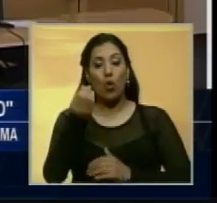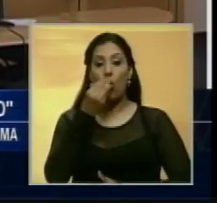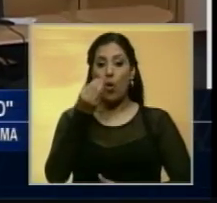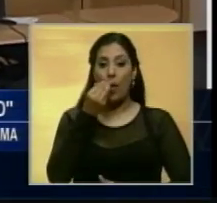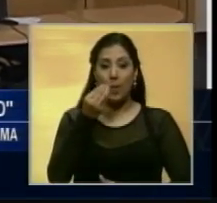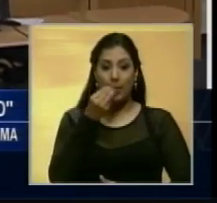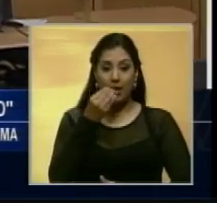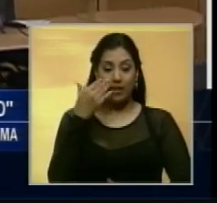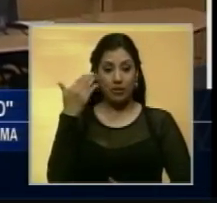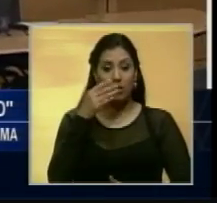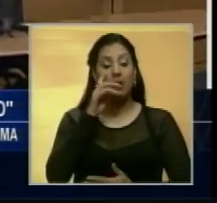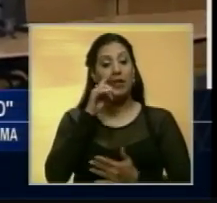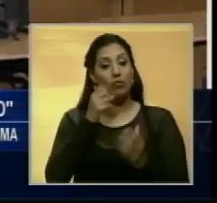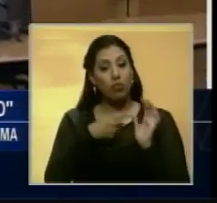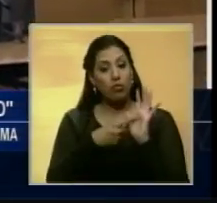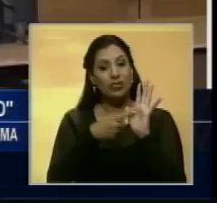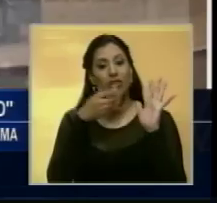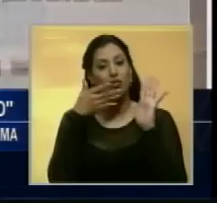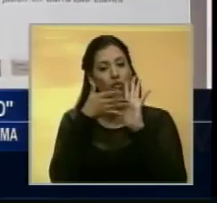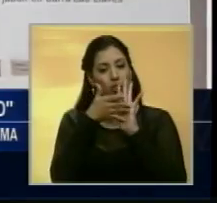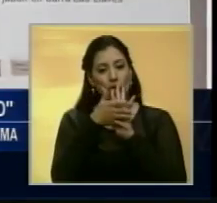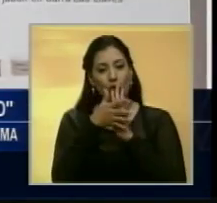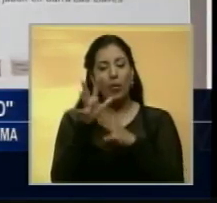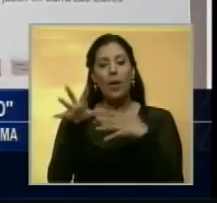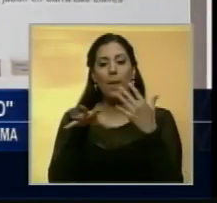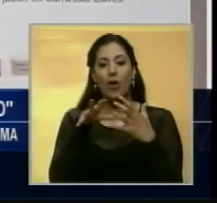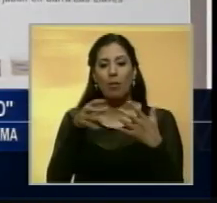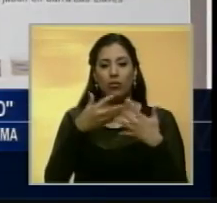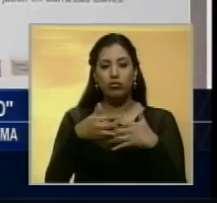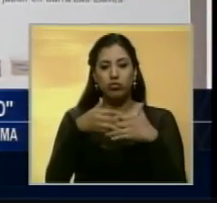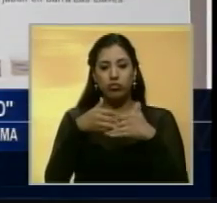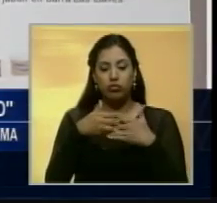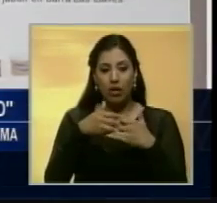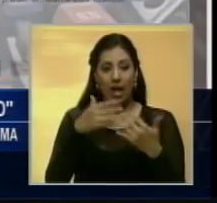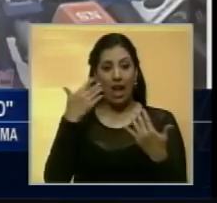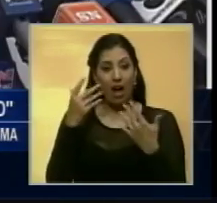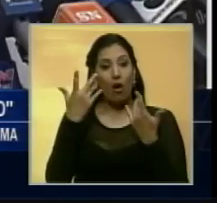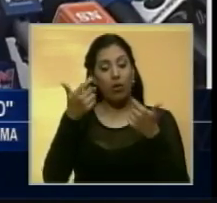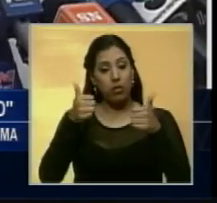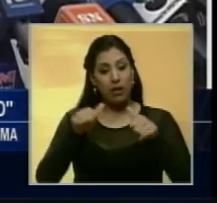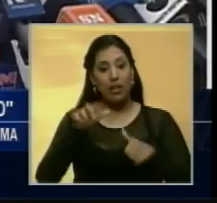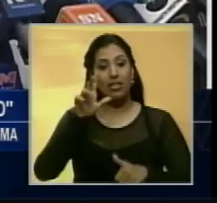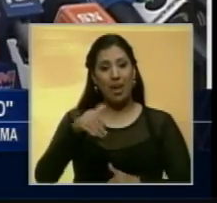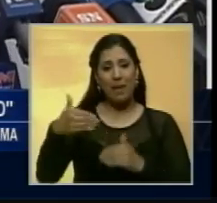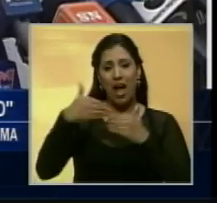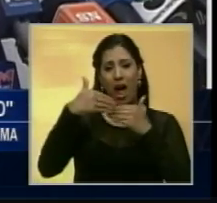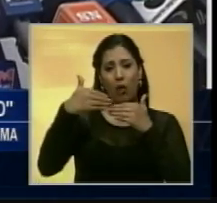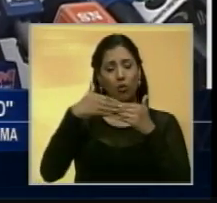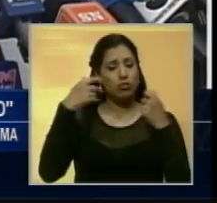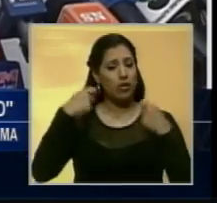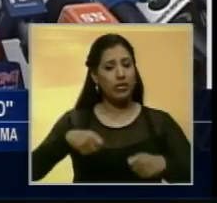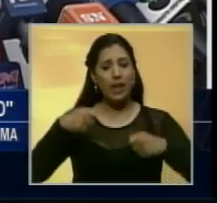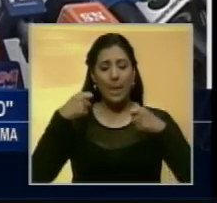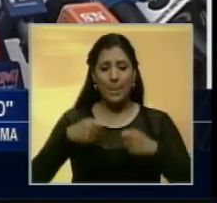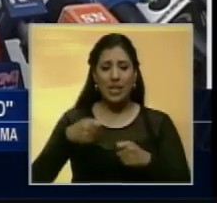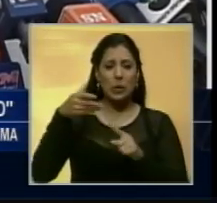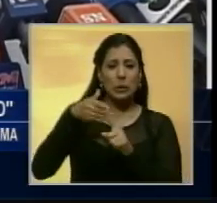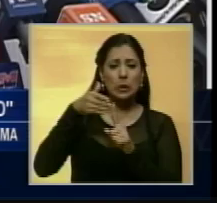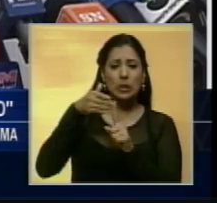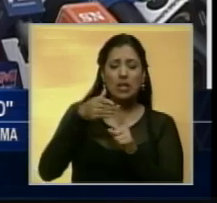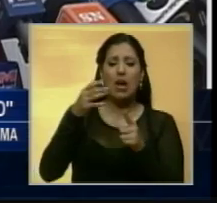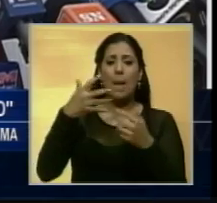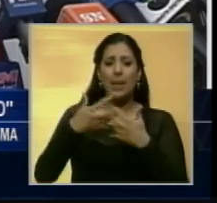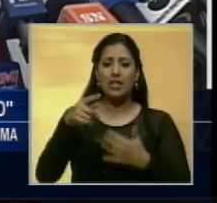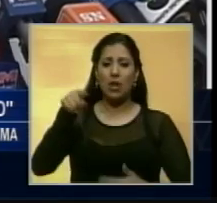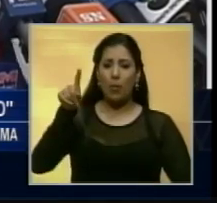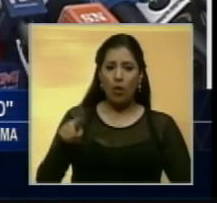Manuel Felipe Larrazábal, brinda información sobre los índices de producción de la empresa y sobre el acoso del que afirma han sido objetos en